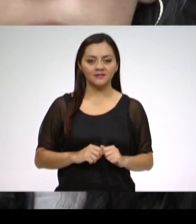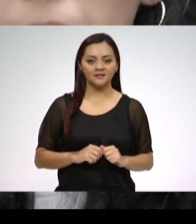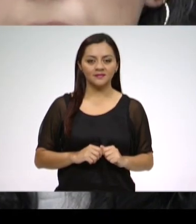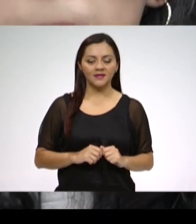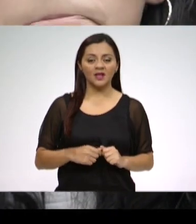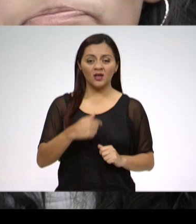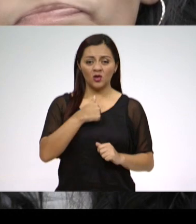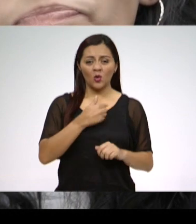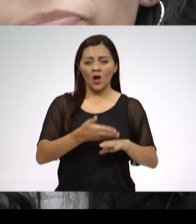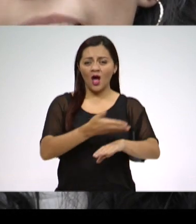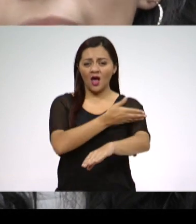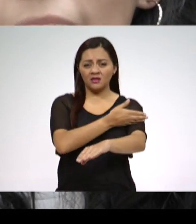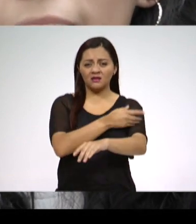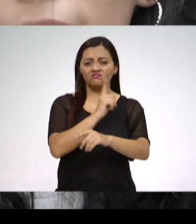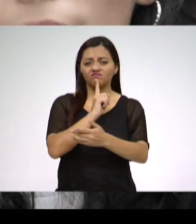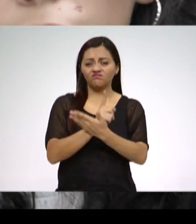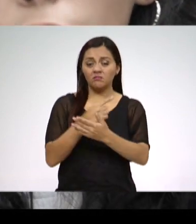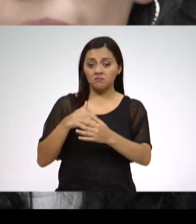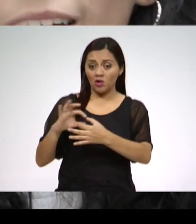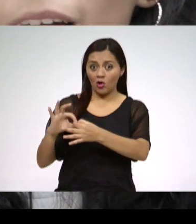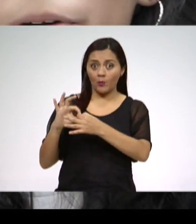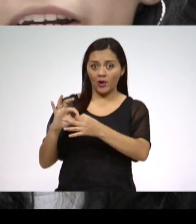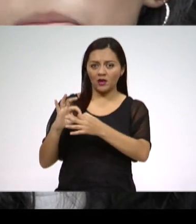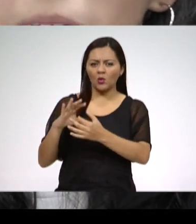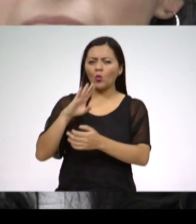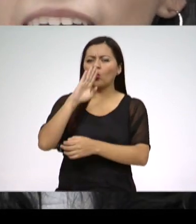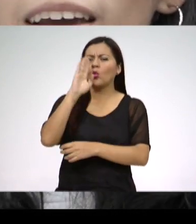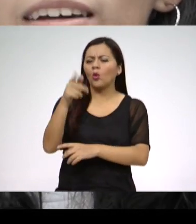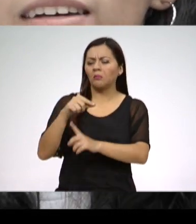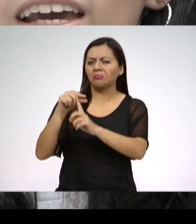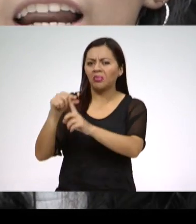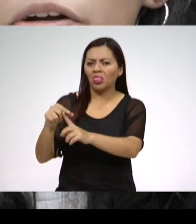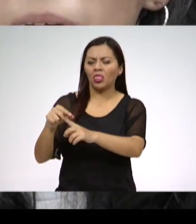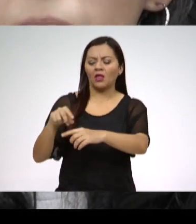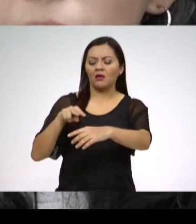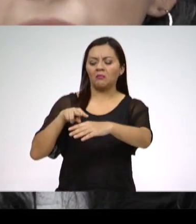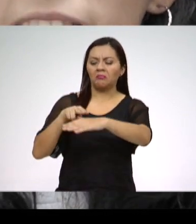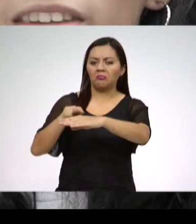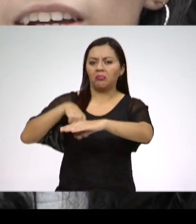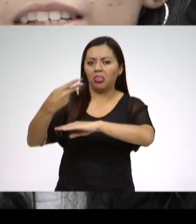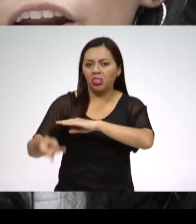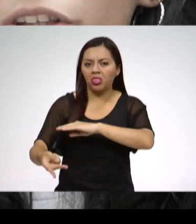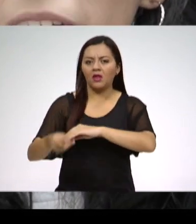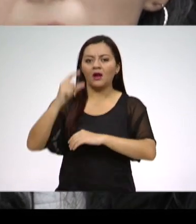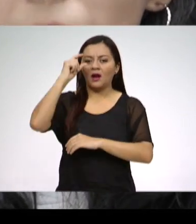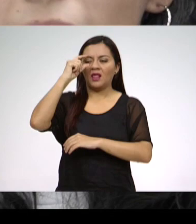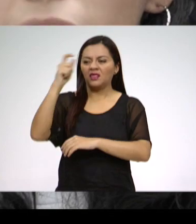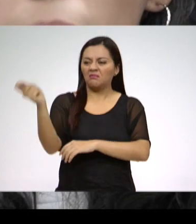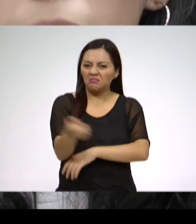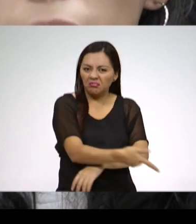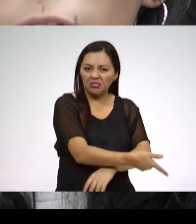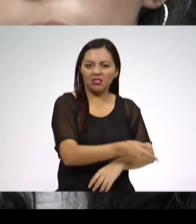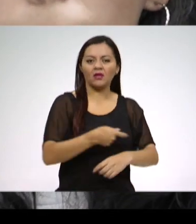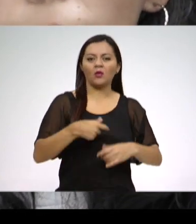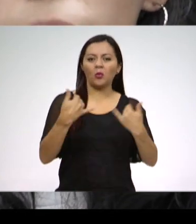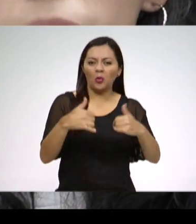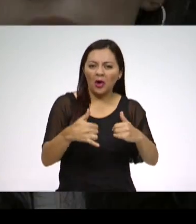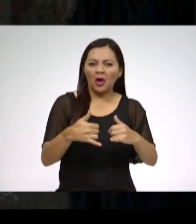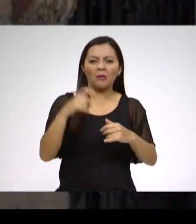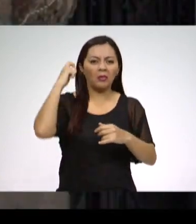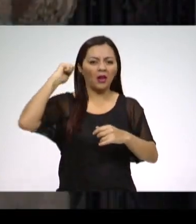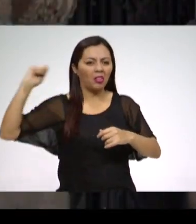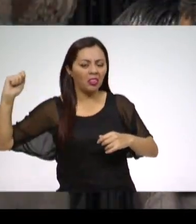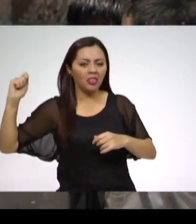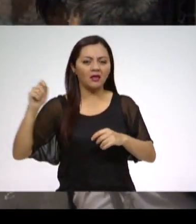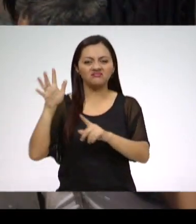Yo tenía una compañera que le trataban full mal, que le ponían el pie, que le rompían los lentes, que le cortaban el pelo, que le ponían full